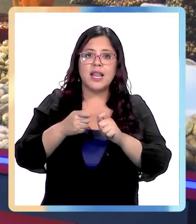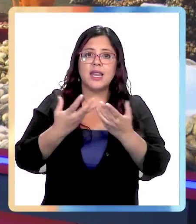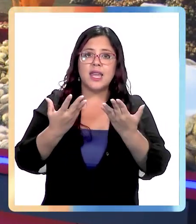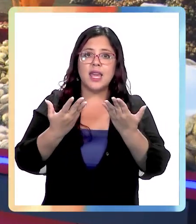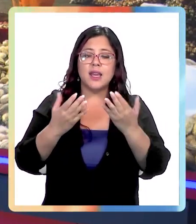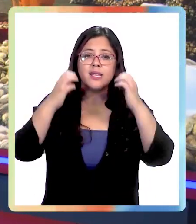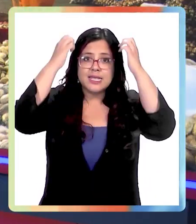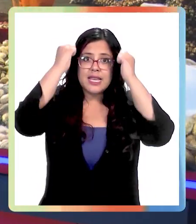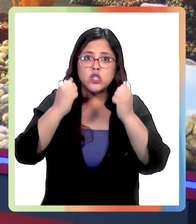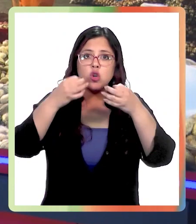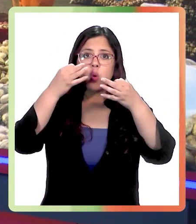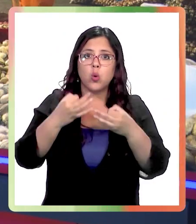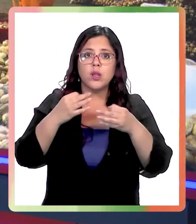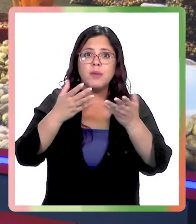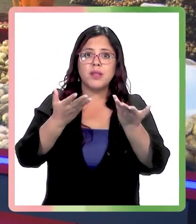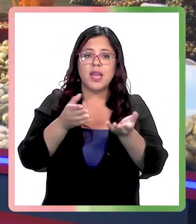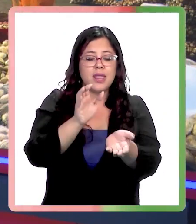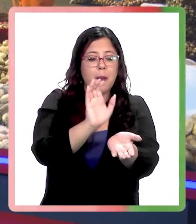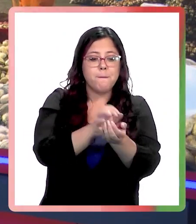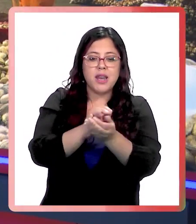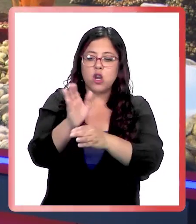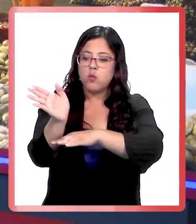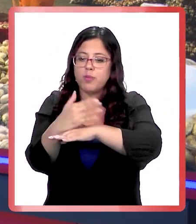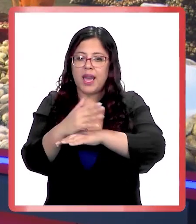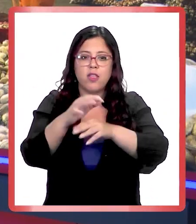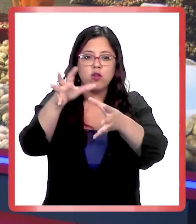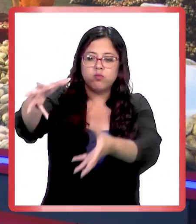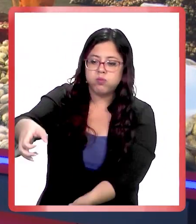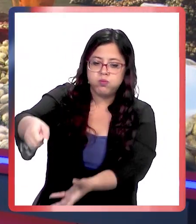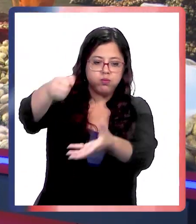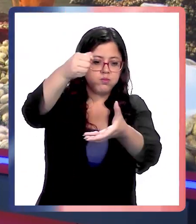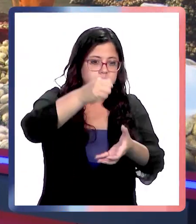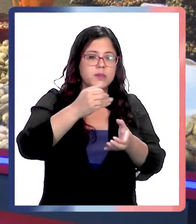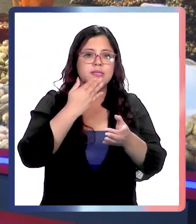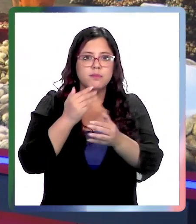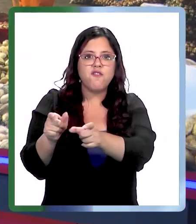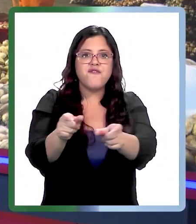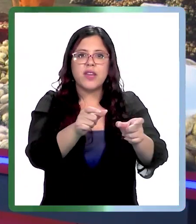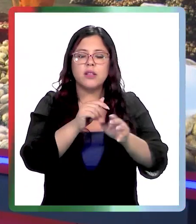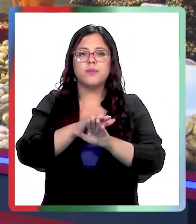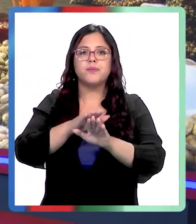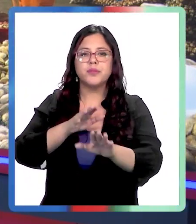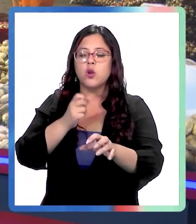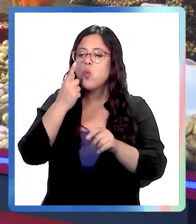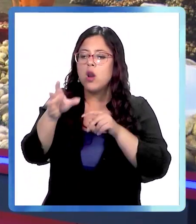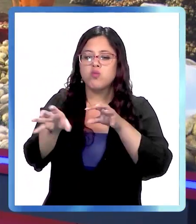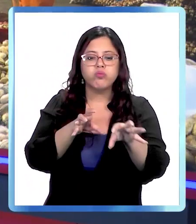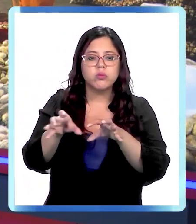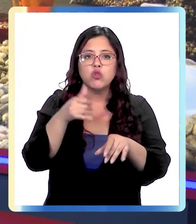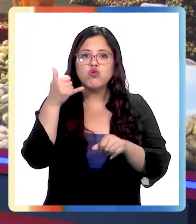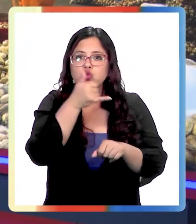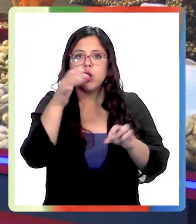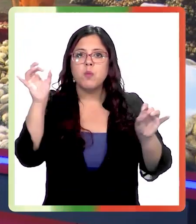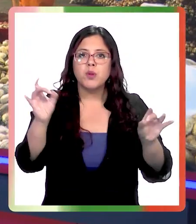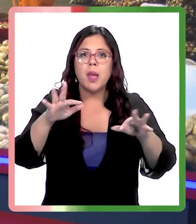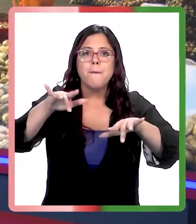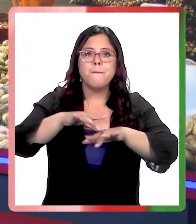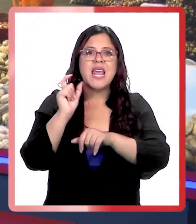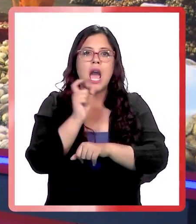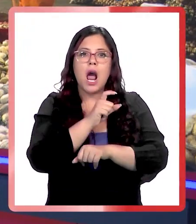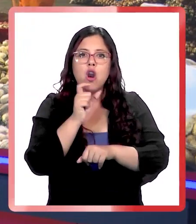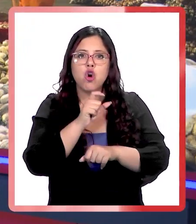de desembarque de mariscos y realizaron una fiscalización para prevenir que productos contaminados con marea roja